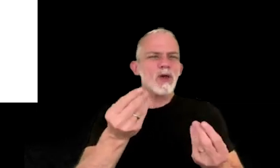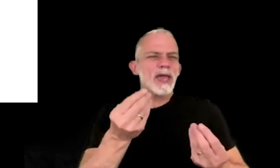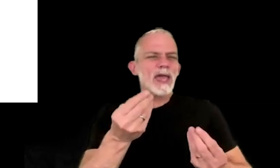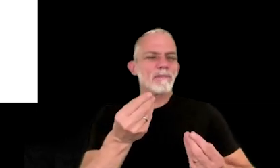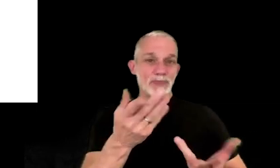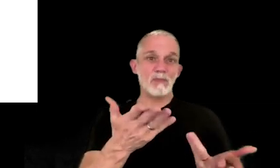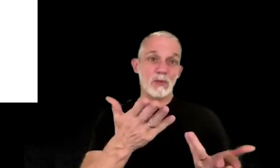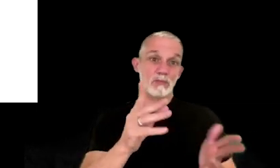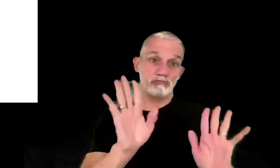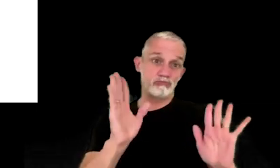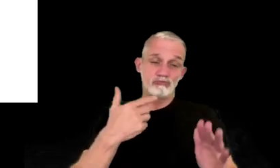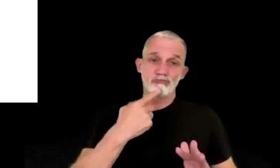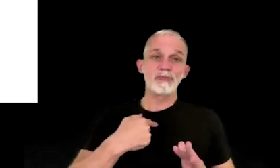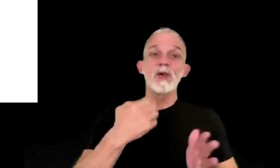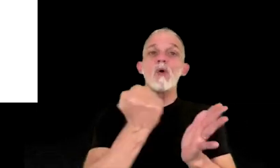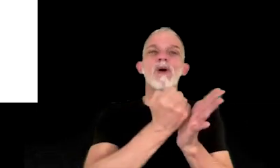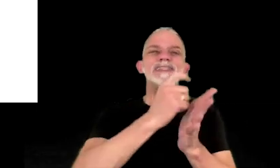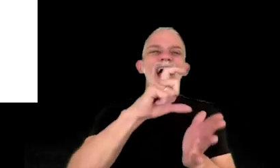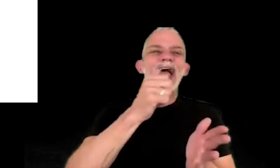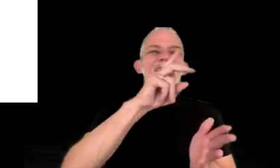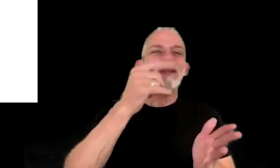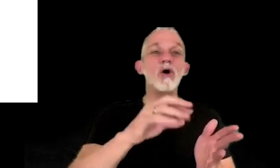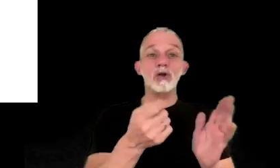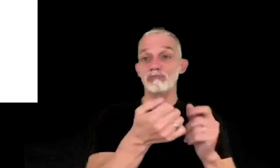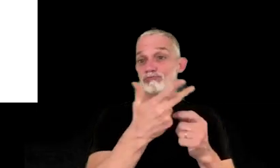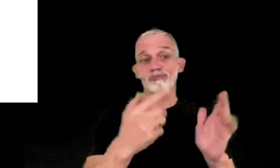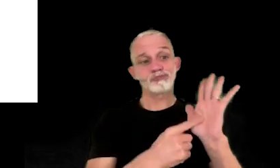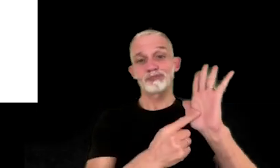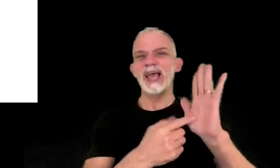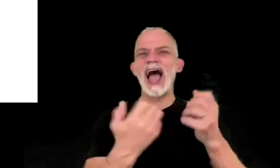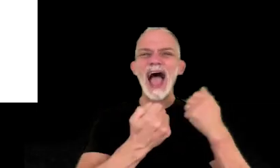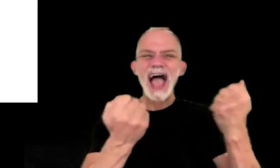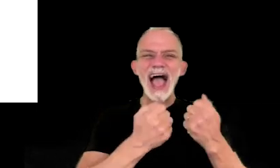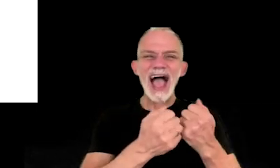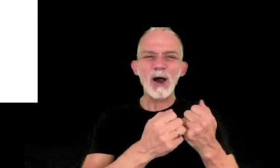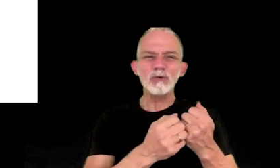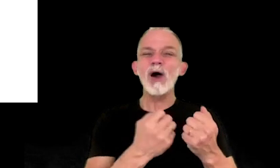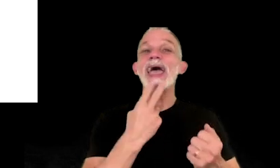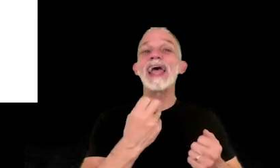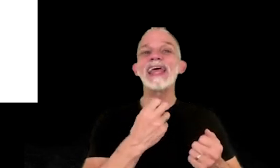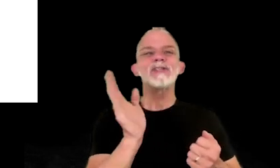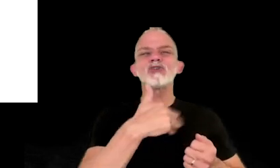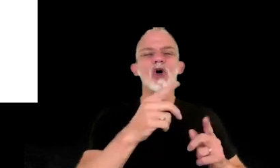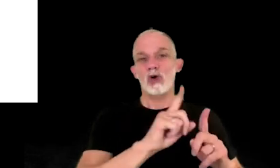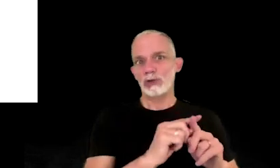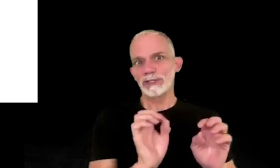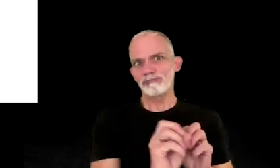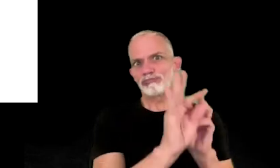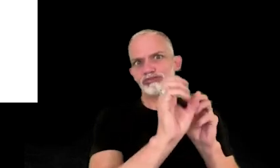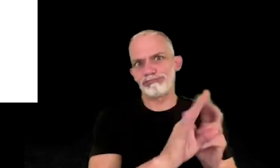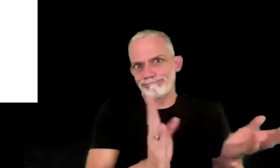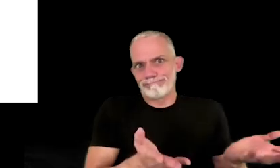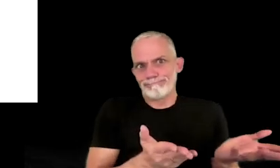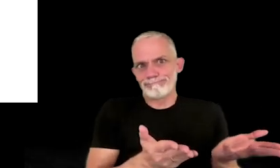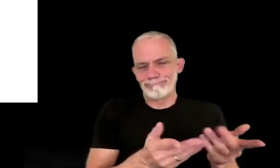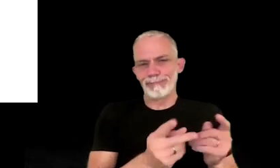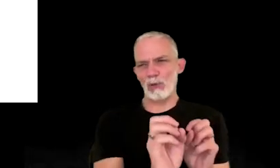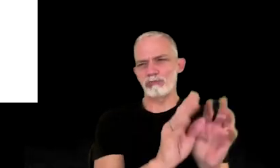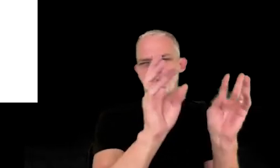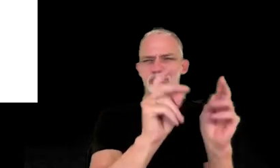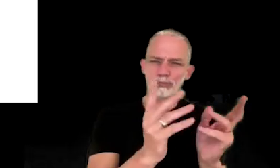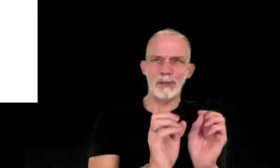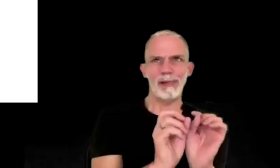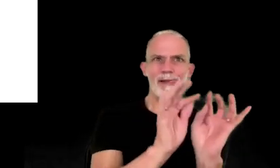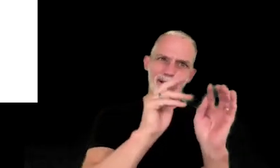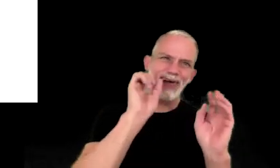Y porque ellos dicen, nuestra huella de carbono es tanto. O sea, nuestros automotores no son todos eléctricos, entonces producen combustión. Producen efectos de gases de